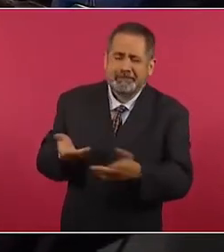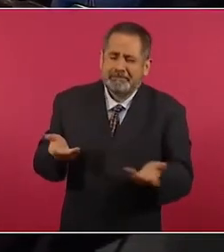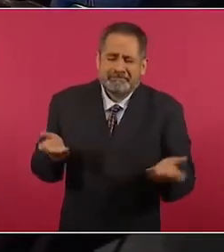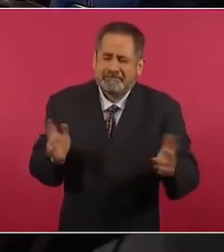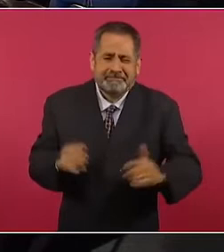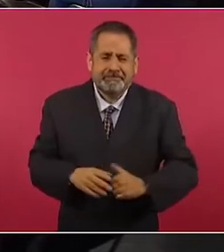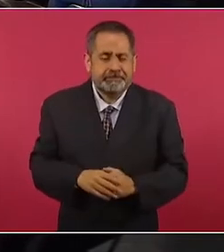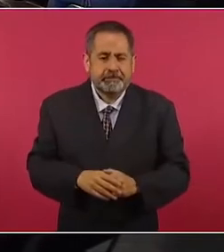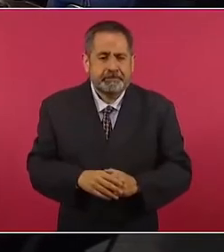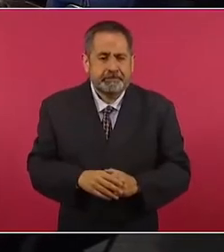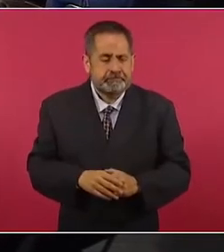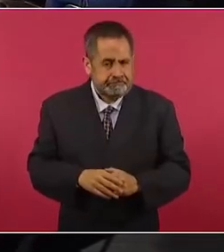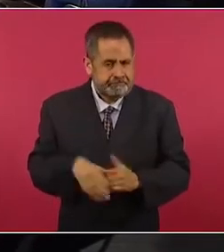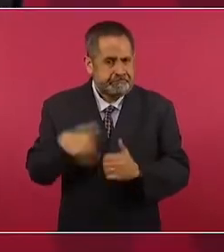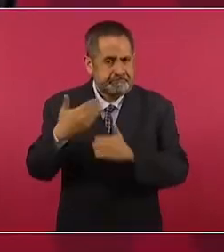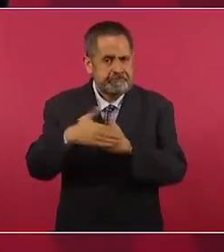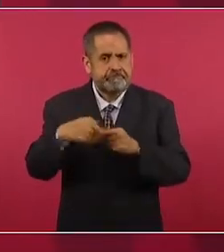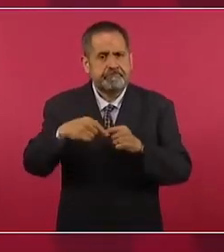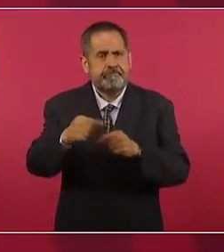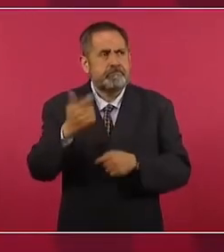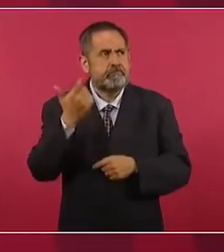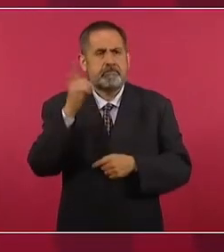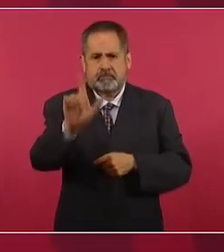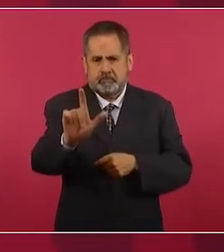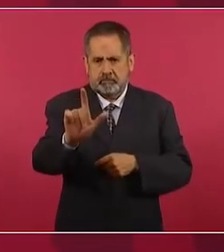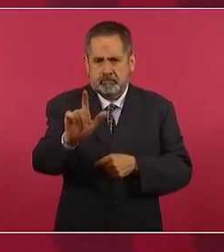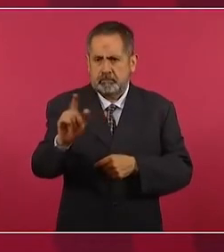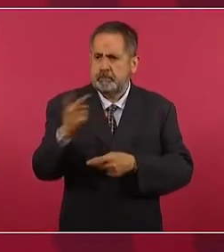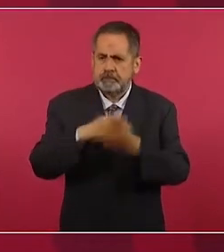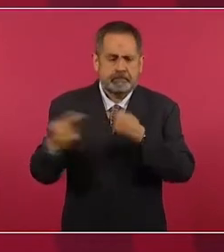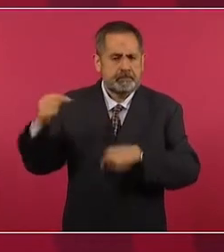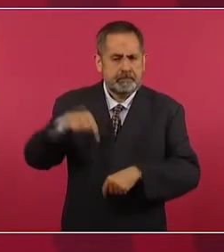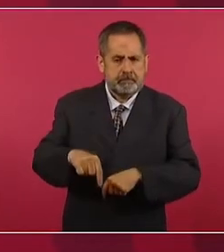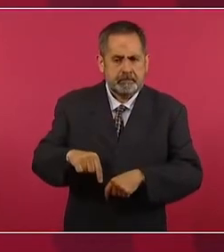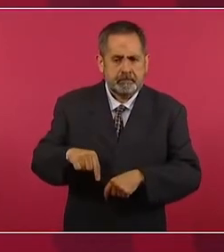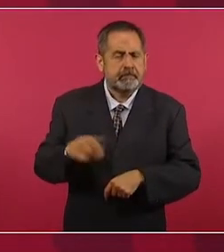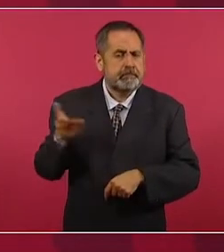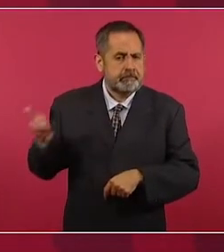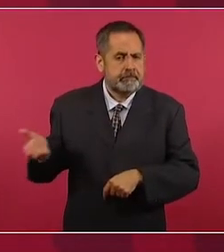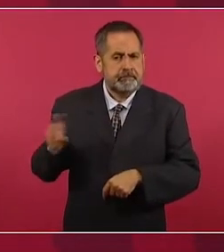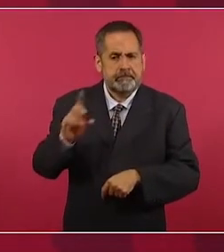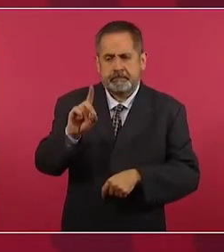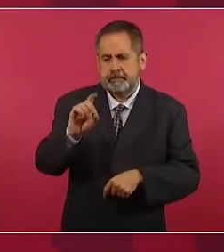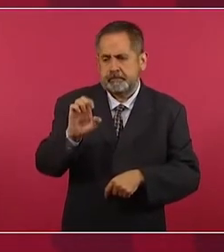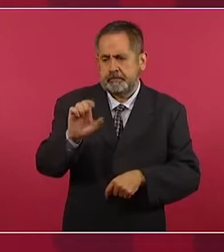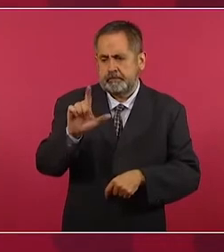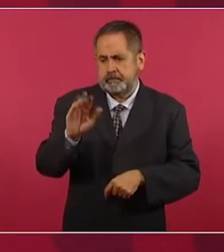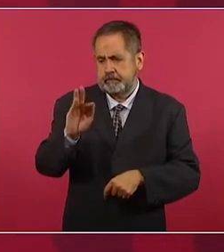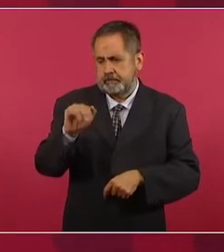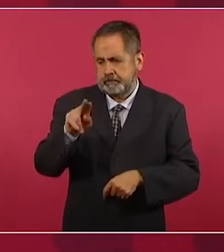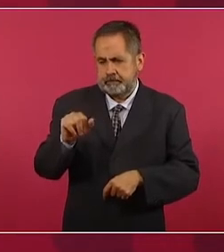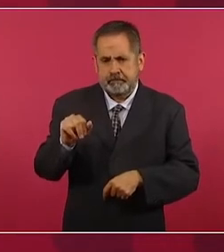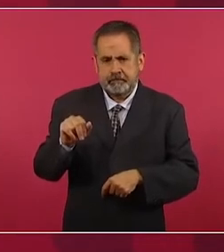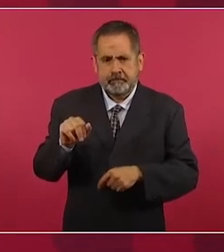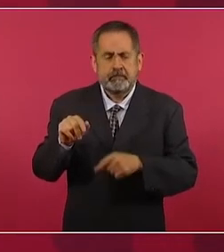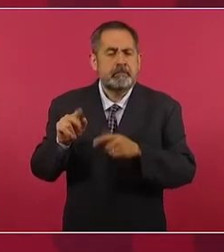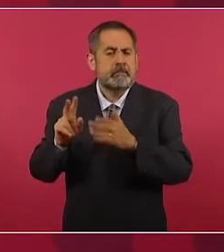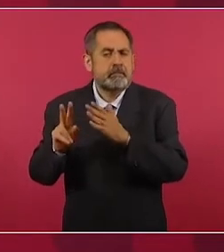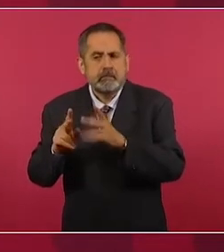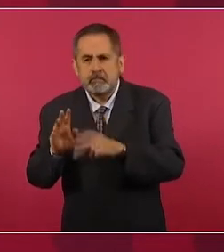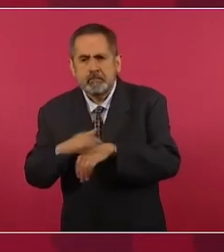Va a estar aquí el lunes la maestra Delfina, porque es el regreso a